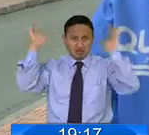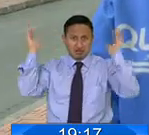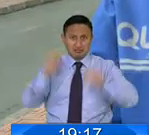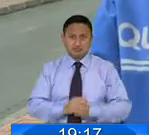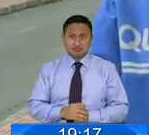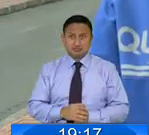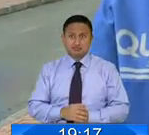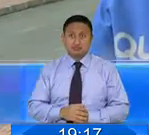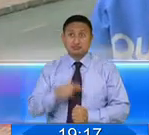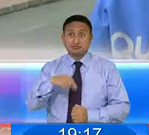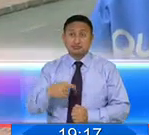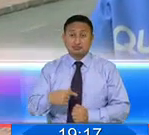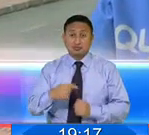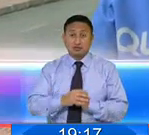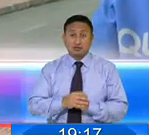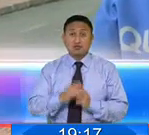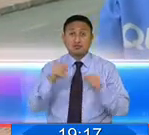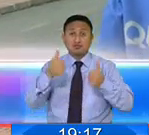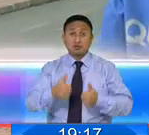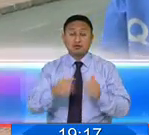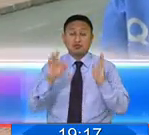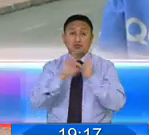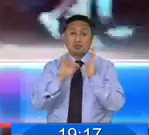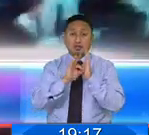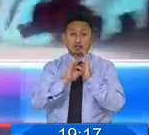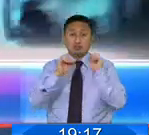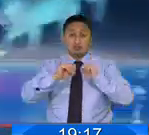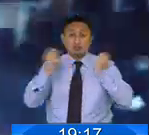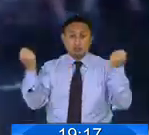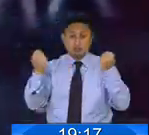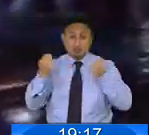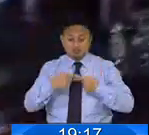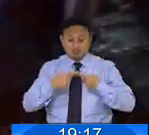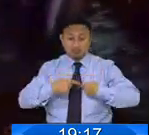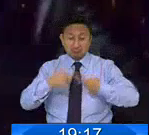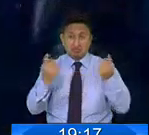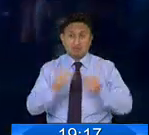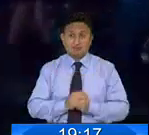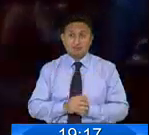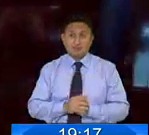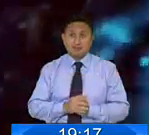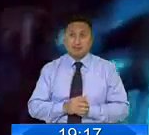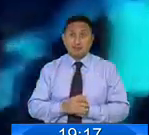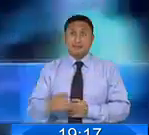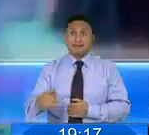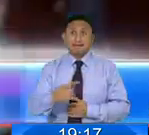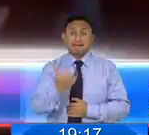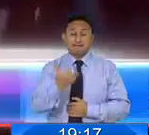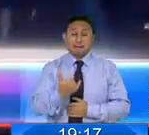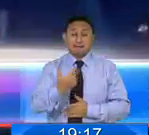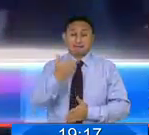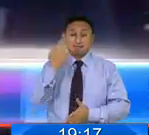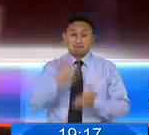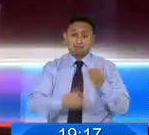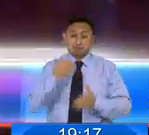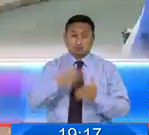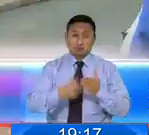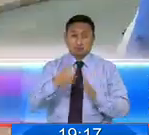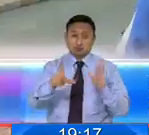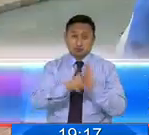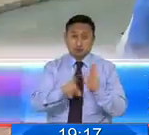clandestinas, sino que ya se publicitan los eventos por las redes sociales, poniendo en debate los resultados tras aplicar las sanciones establecidas en la